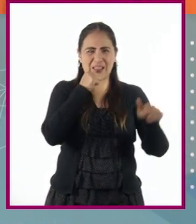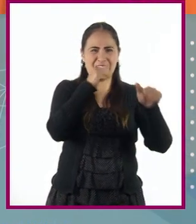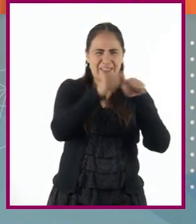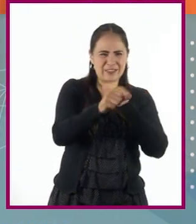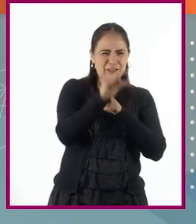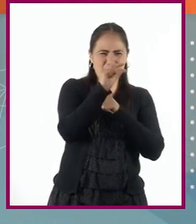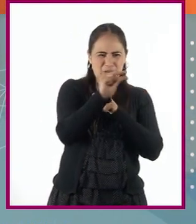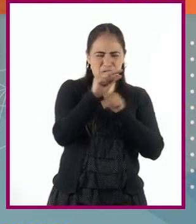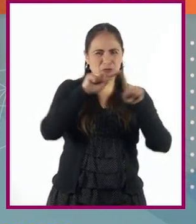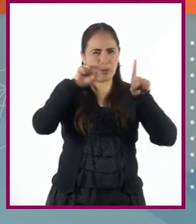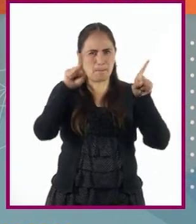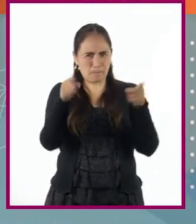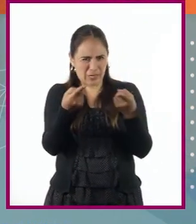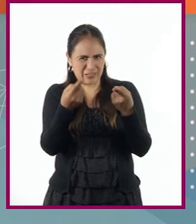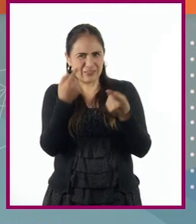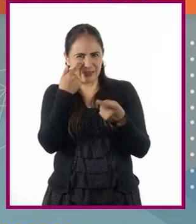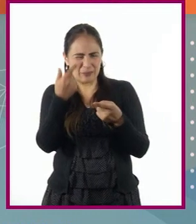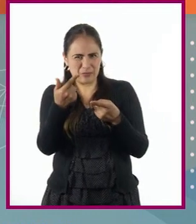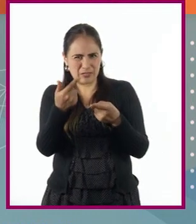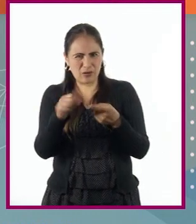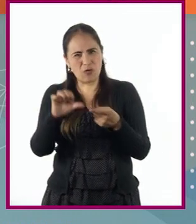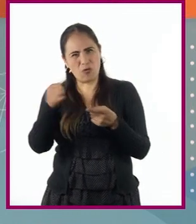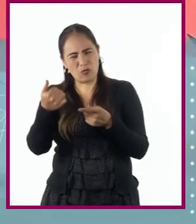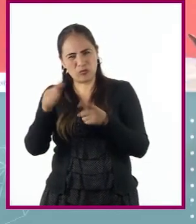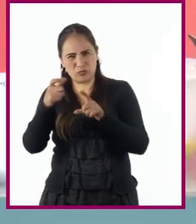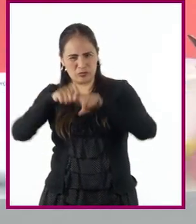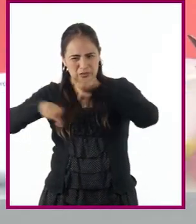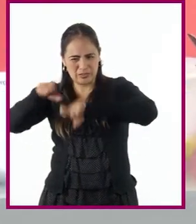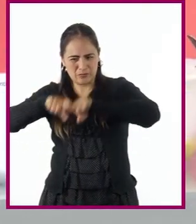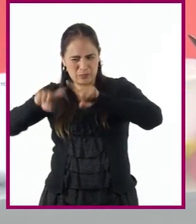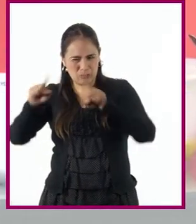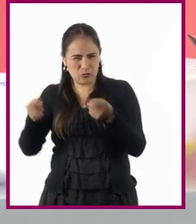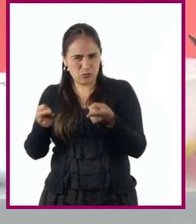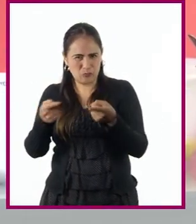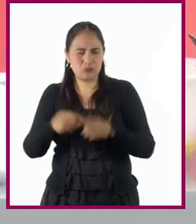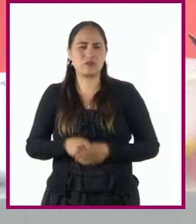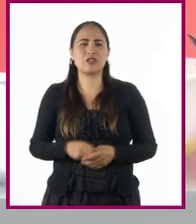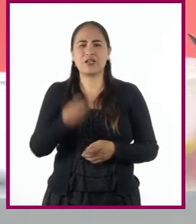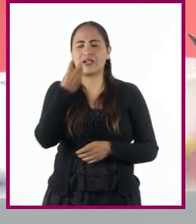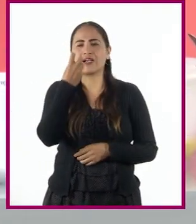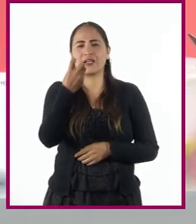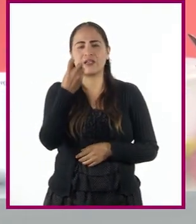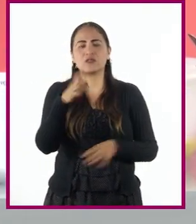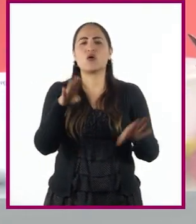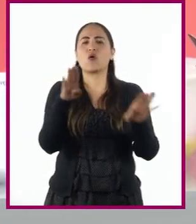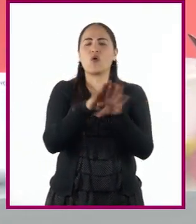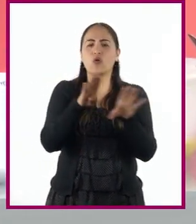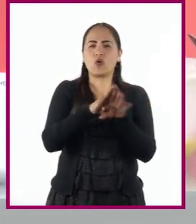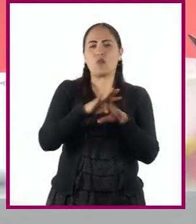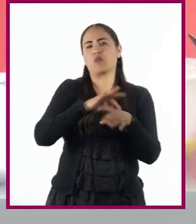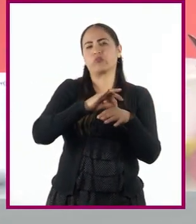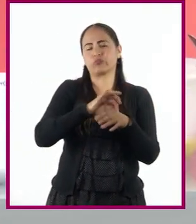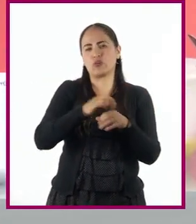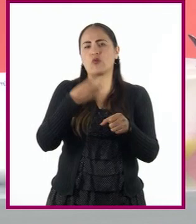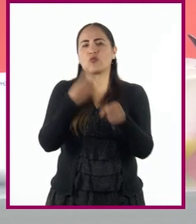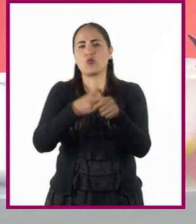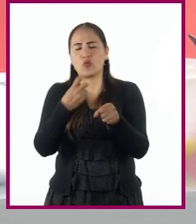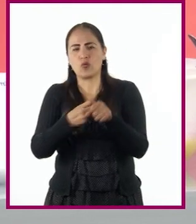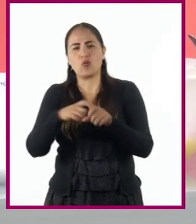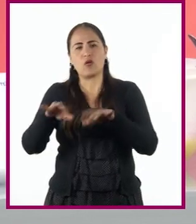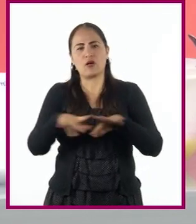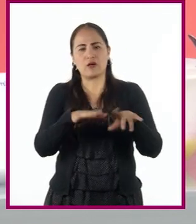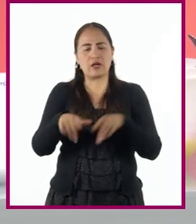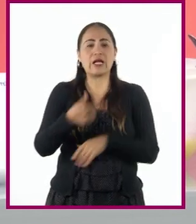entre paréntesis colocadas al lado de las sustancias? Estas indican el estado físico de los reactivos y los productos.